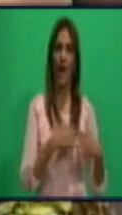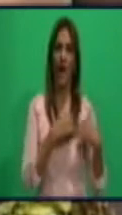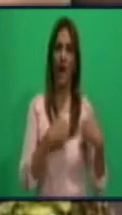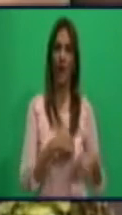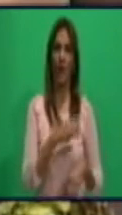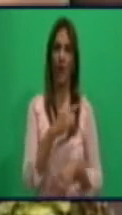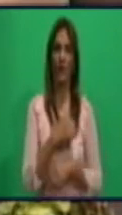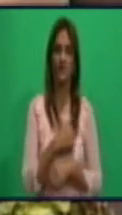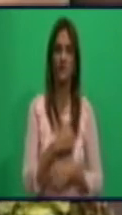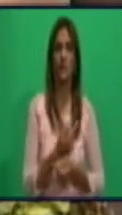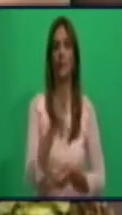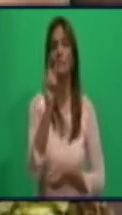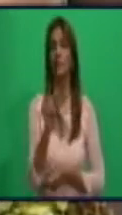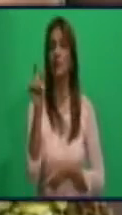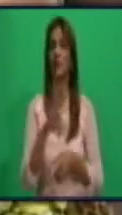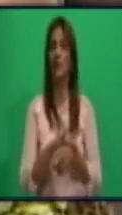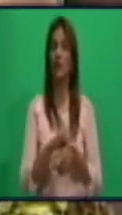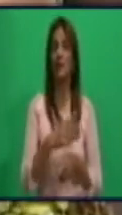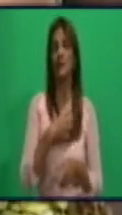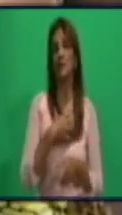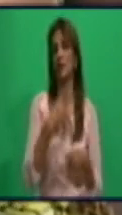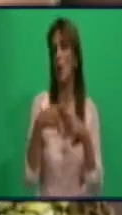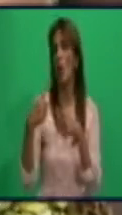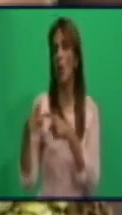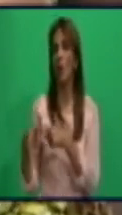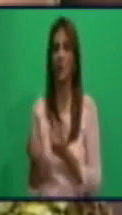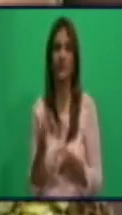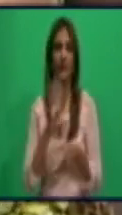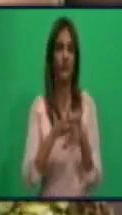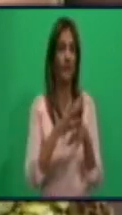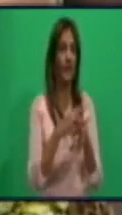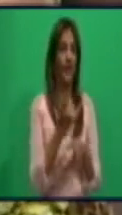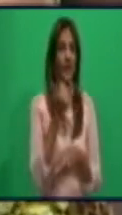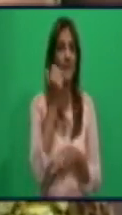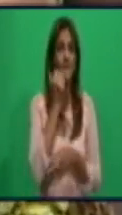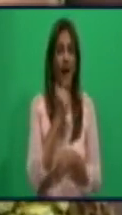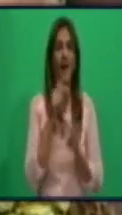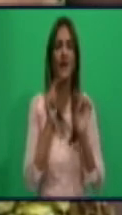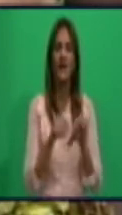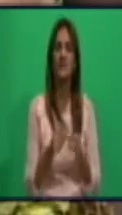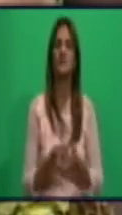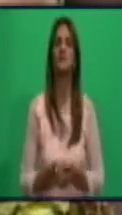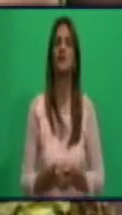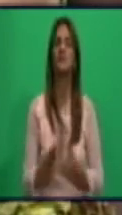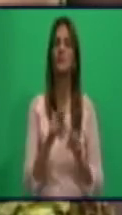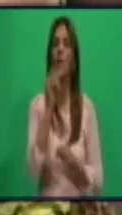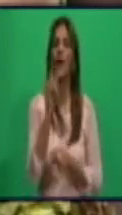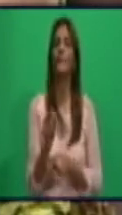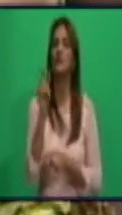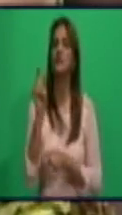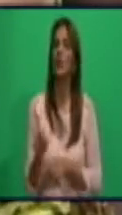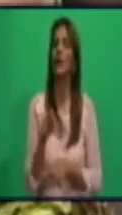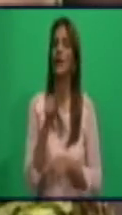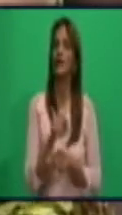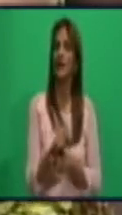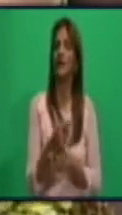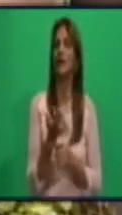que tienen también asociado procesos neoplásicos. Estas son las personas que clasifican como pacientes de alto